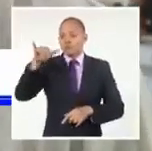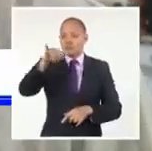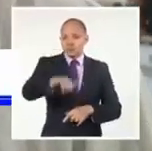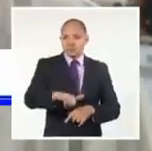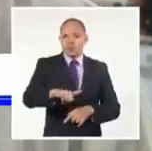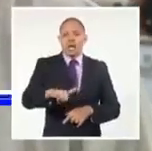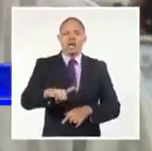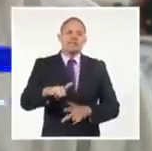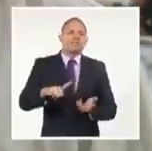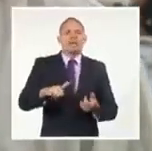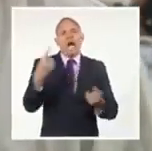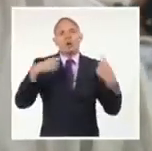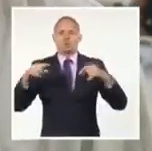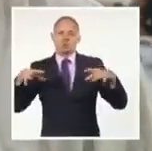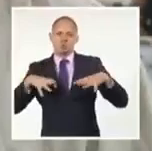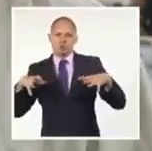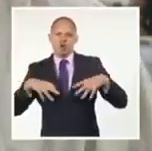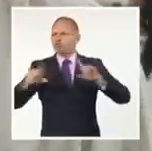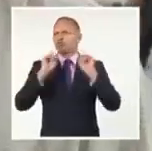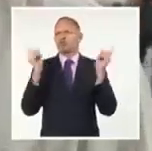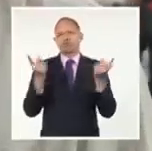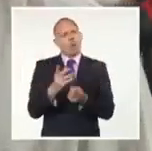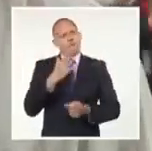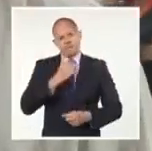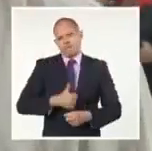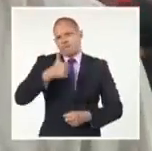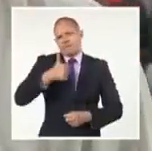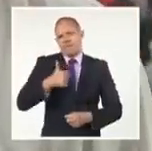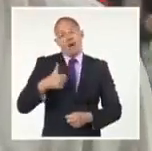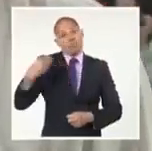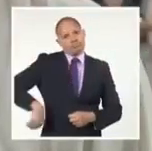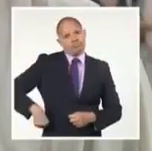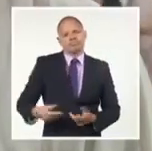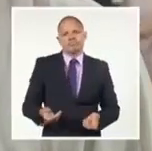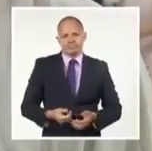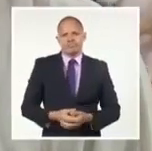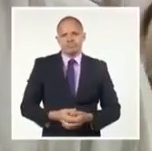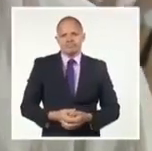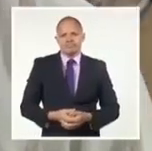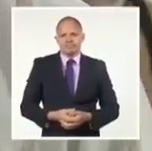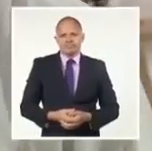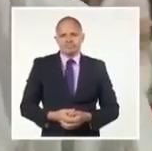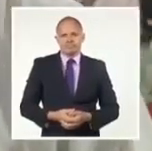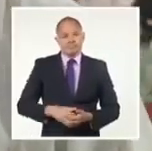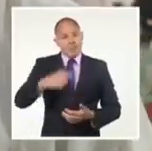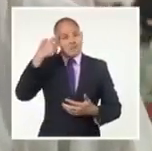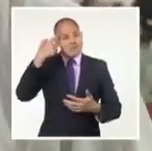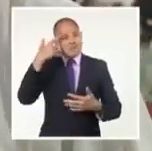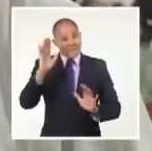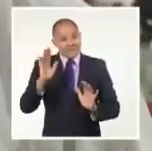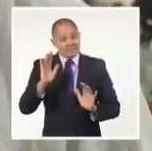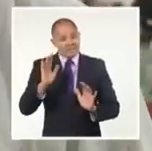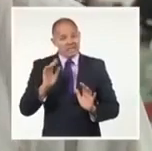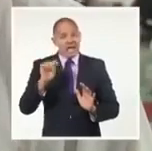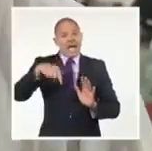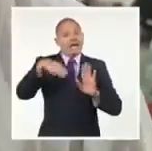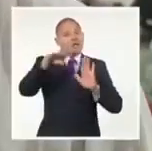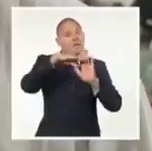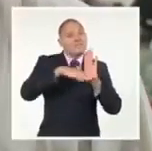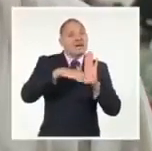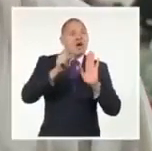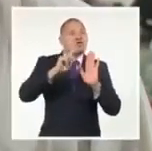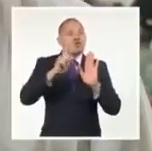al turismo. En fin, a todos nos viene bien y pienso que, pese que no debe ser una medida de largo plazo,